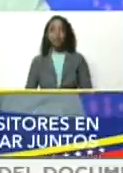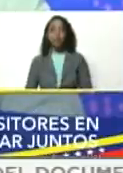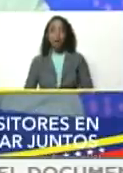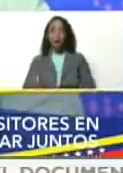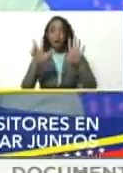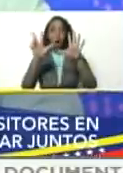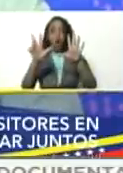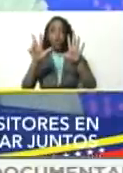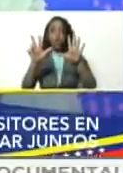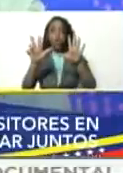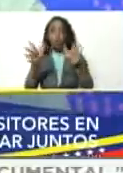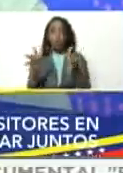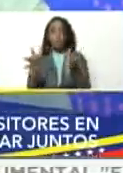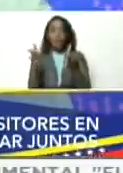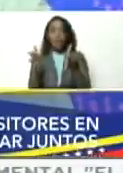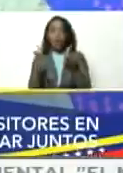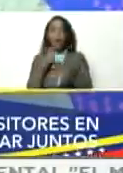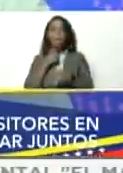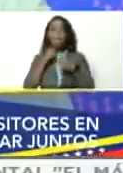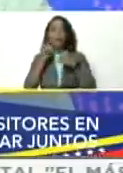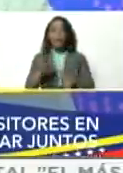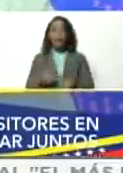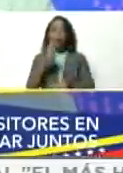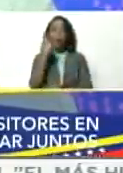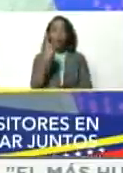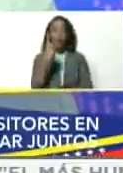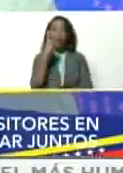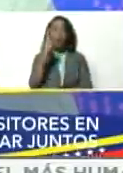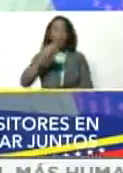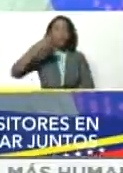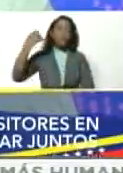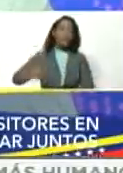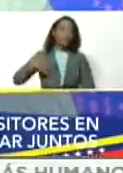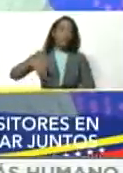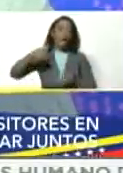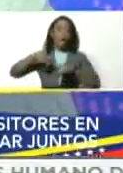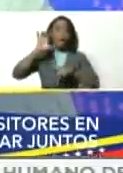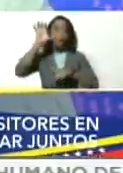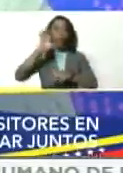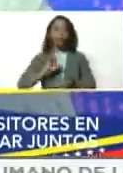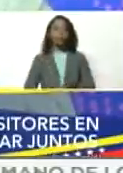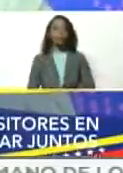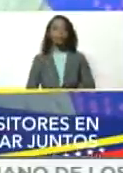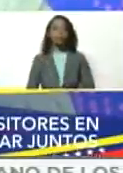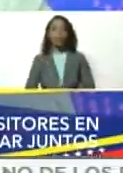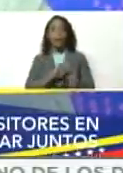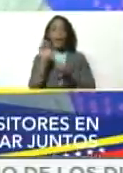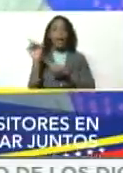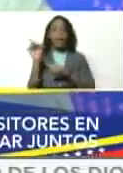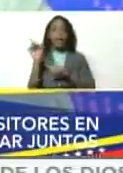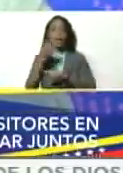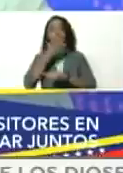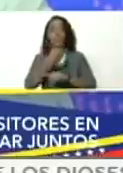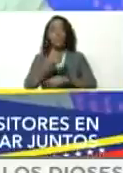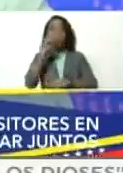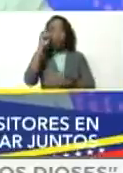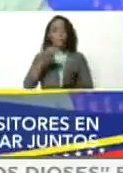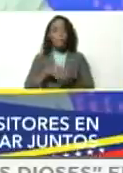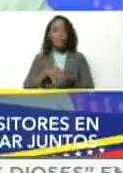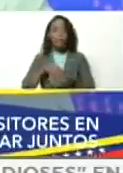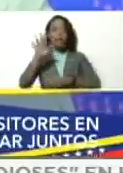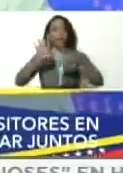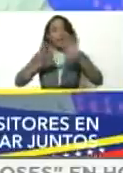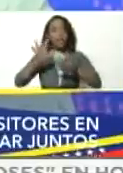8 he ganado, he perdido una y fue muy cara para el país. Aquella elección de diciembre de 2015 de la